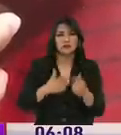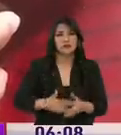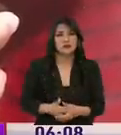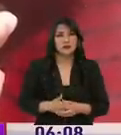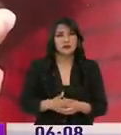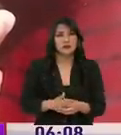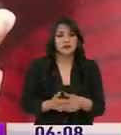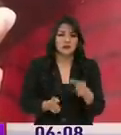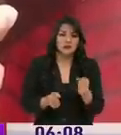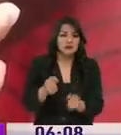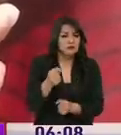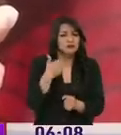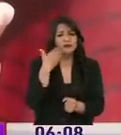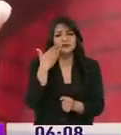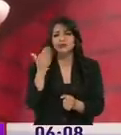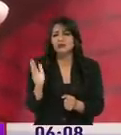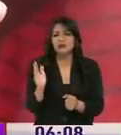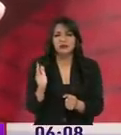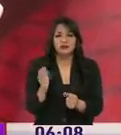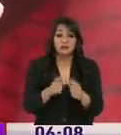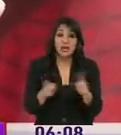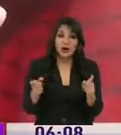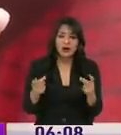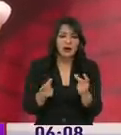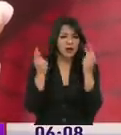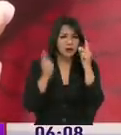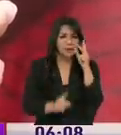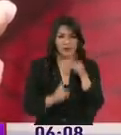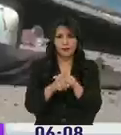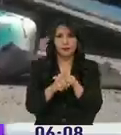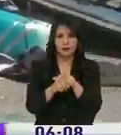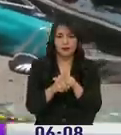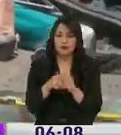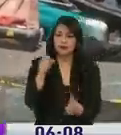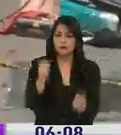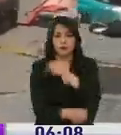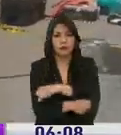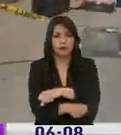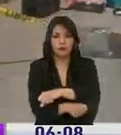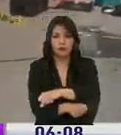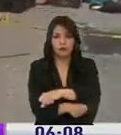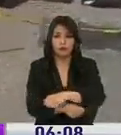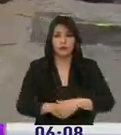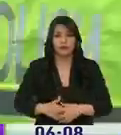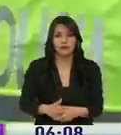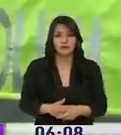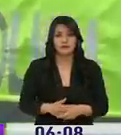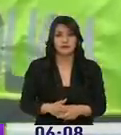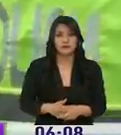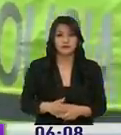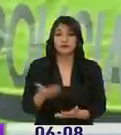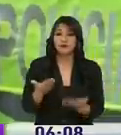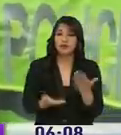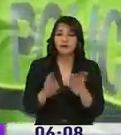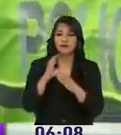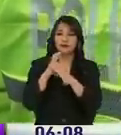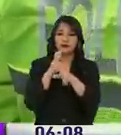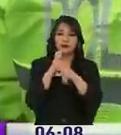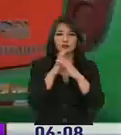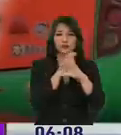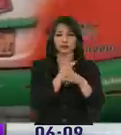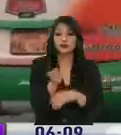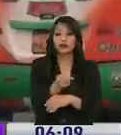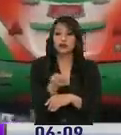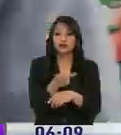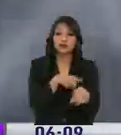avanzó a virar, yo qué sé cómo te sería. Ya verán nomás. Se presume que posiblemente estaban compitiendo con otro bus